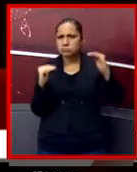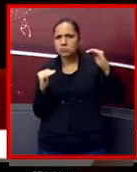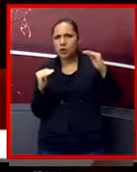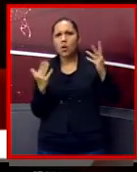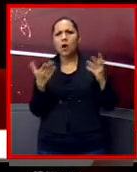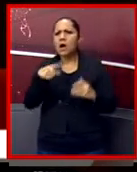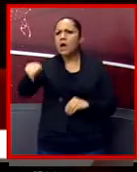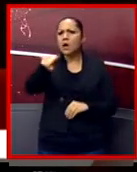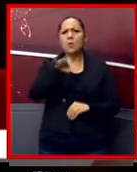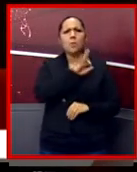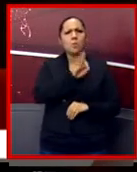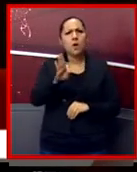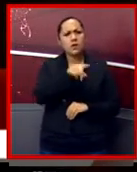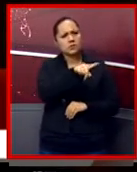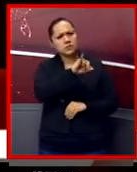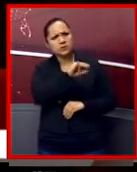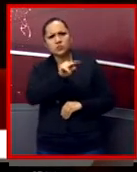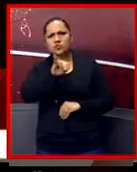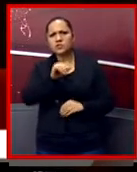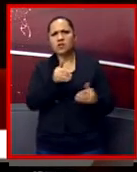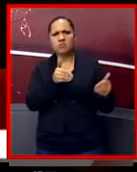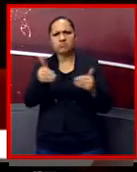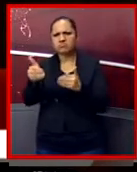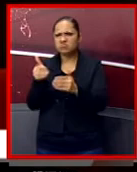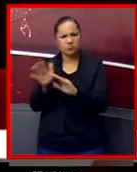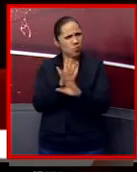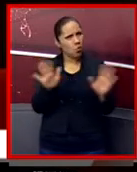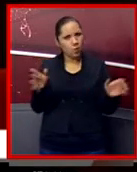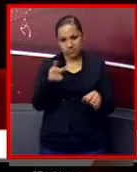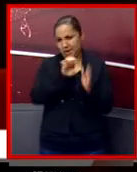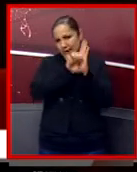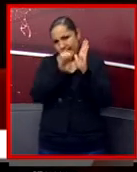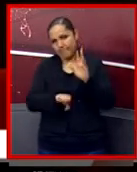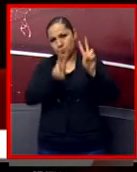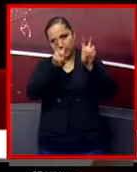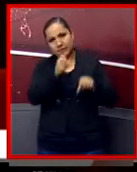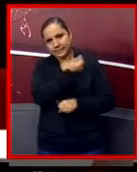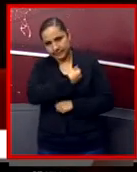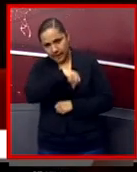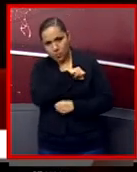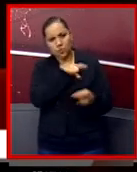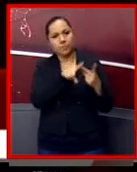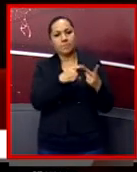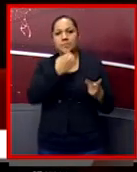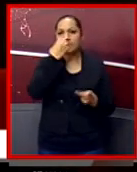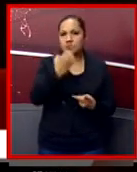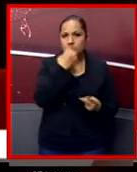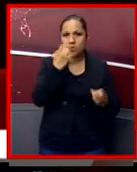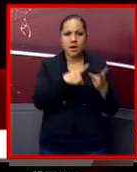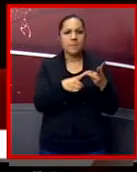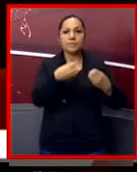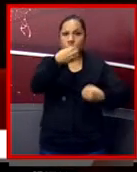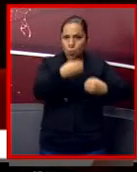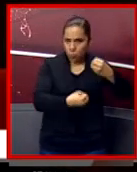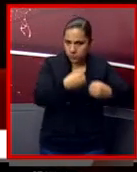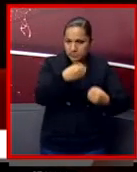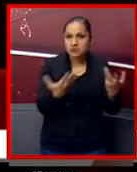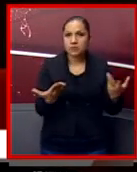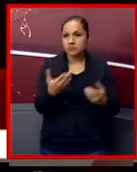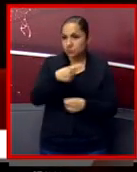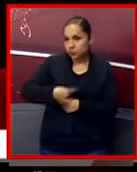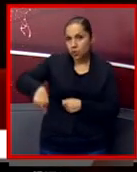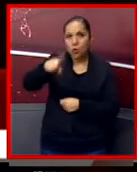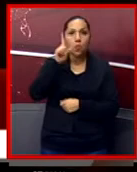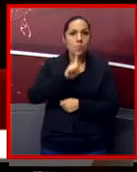campos, como el acceso a la salud, la educación, la justicia, el reconocimiento del derecho de las mujeres